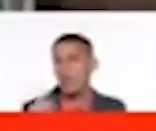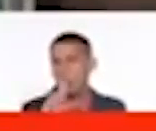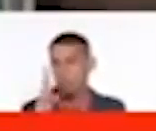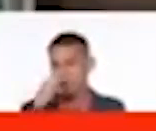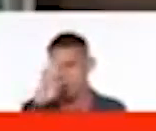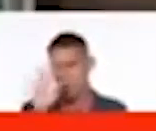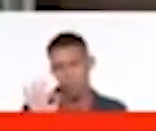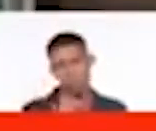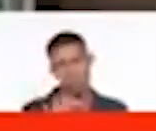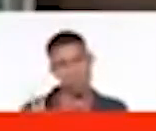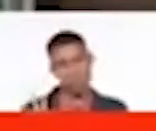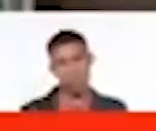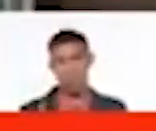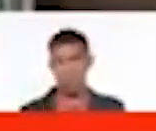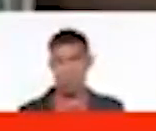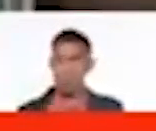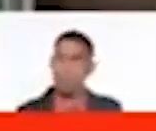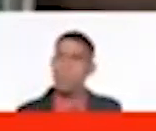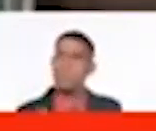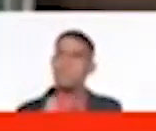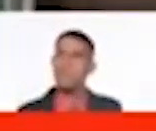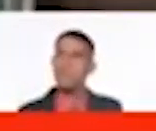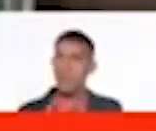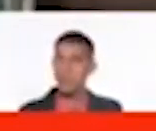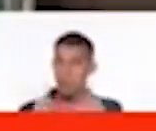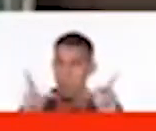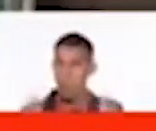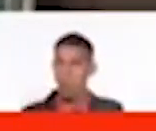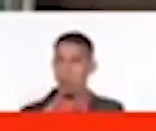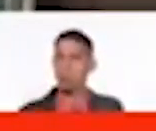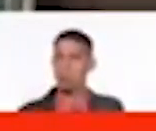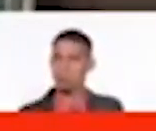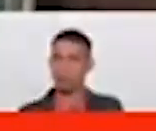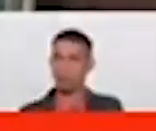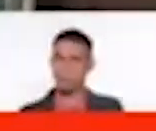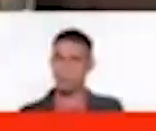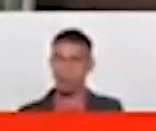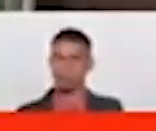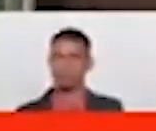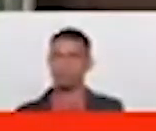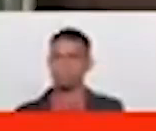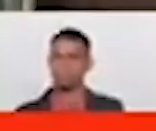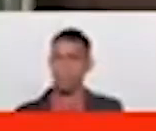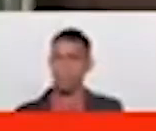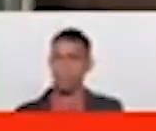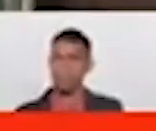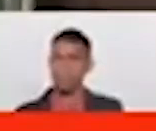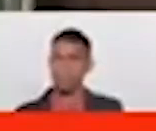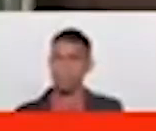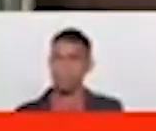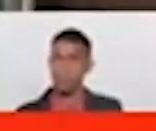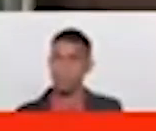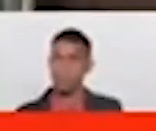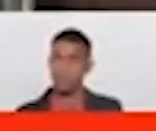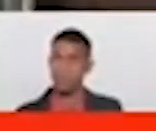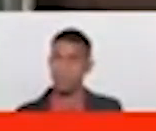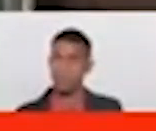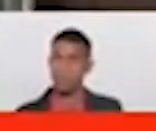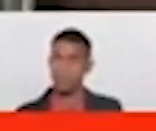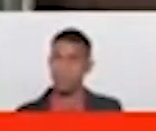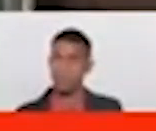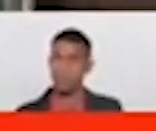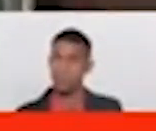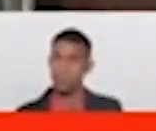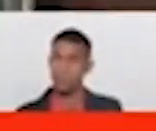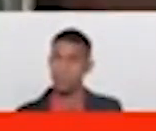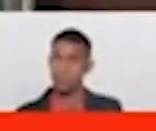hemos hecho es Elevar el nivel de Cuba de la cultura Y empezamos a traer donación artistas que no han traicionado